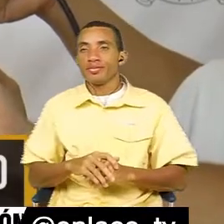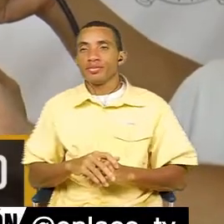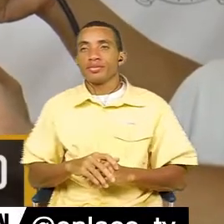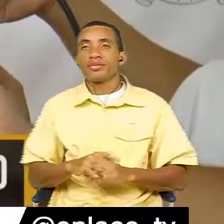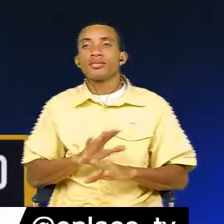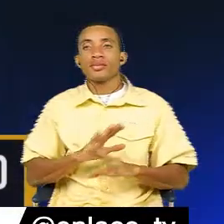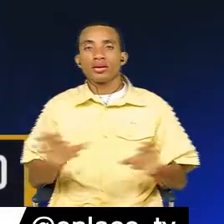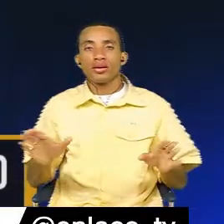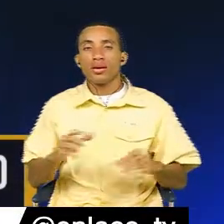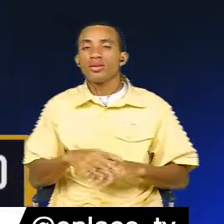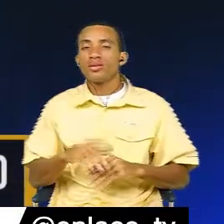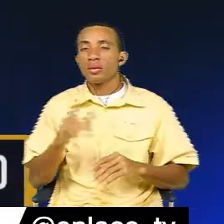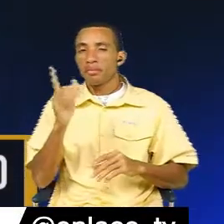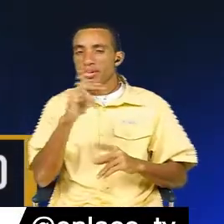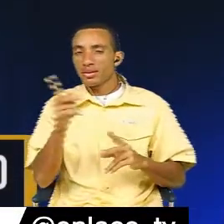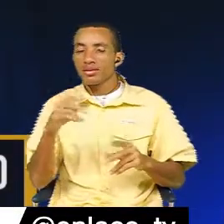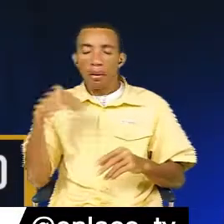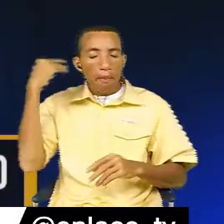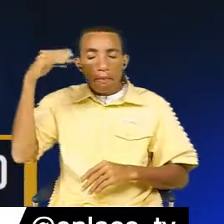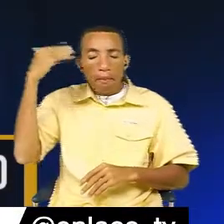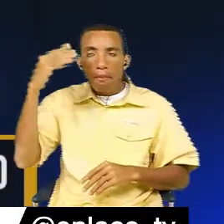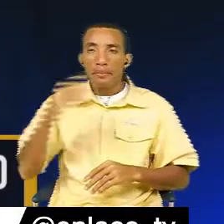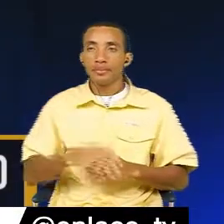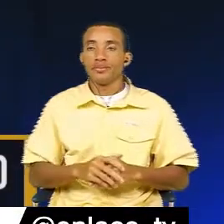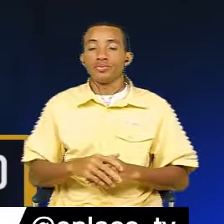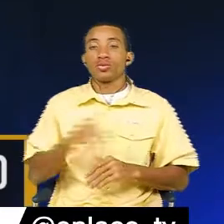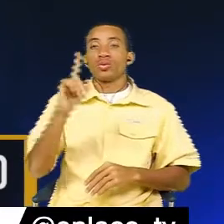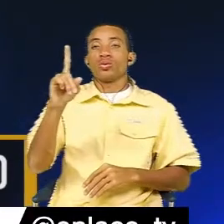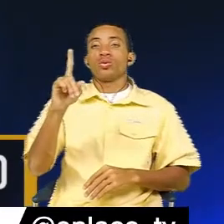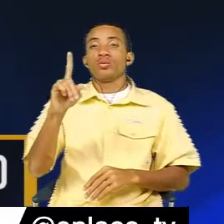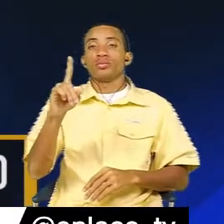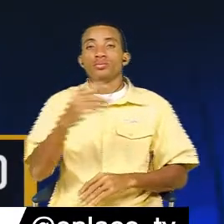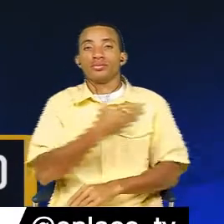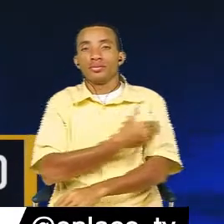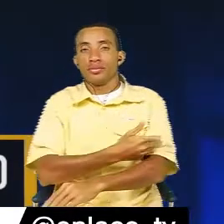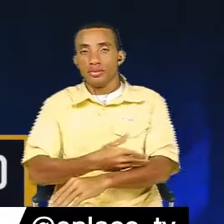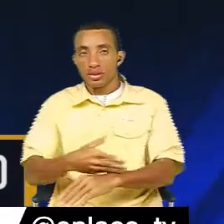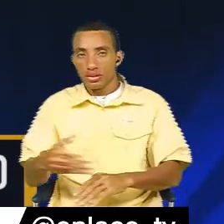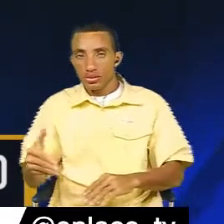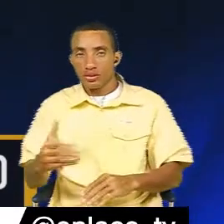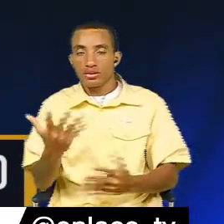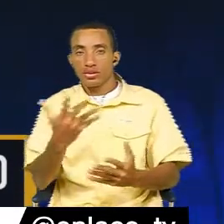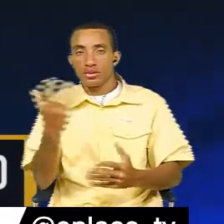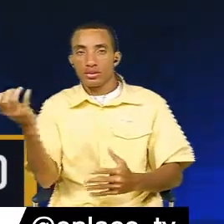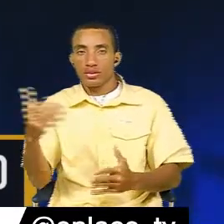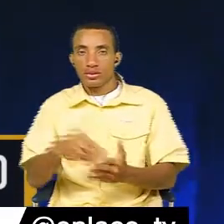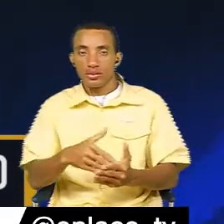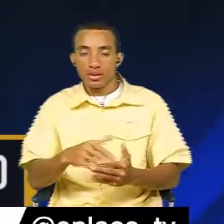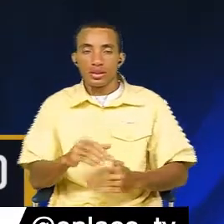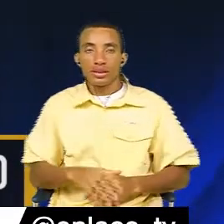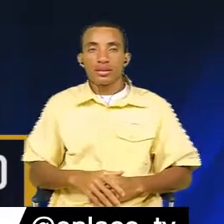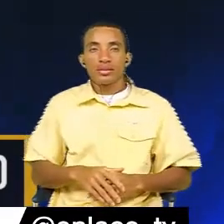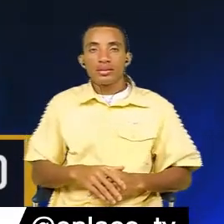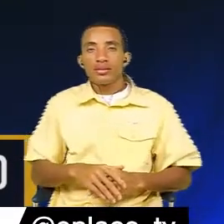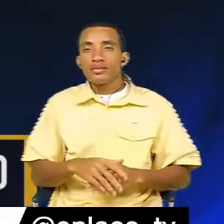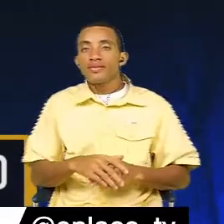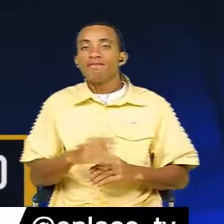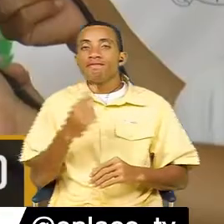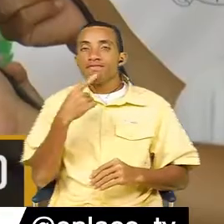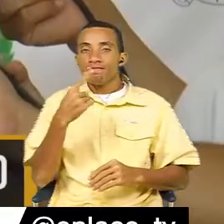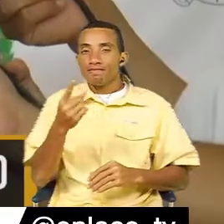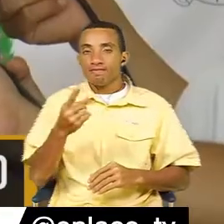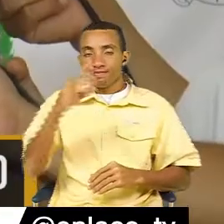personas como señuelos. En 10.500.000 pesos están avaluadas las dosis en el comercio ilegal, según lo mencionaron las autoridades de